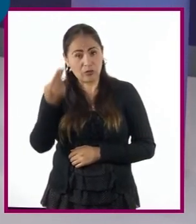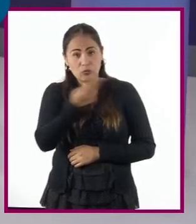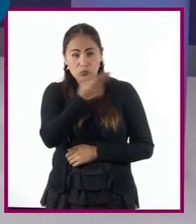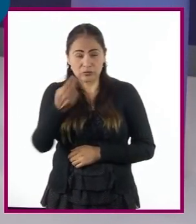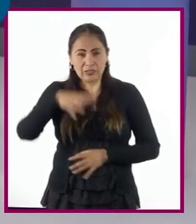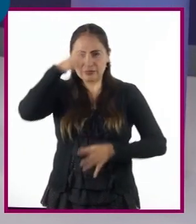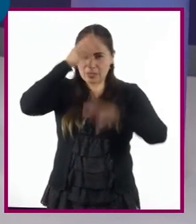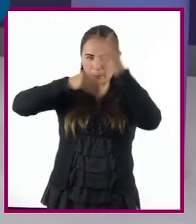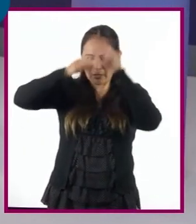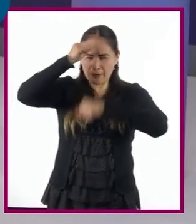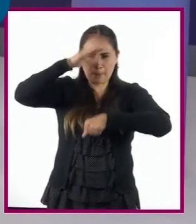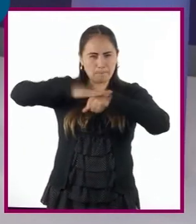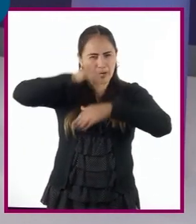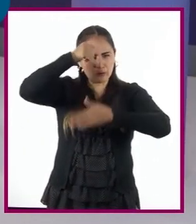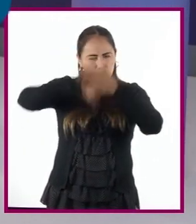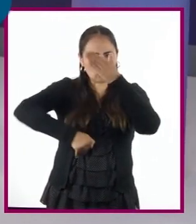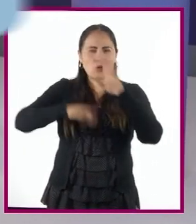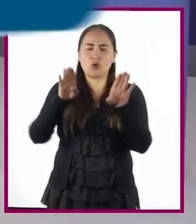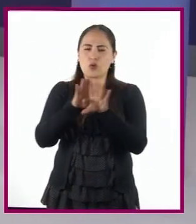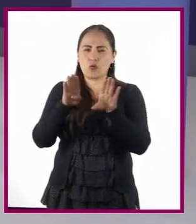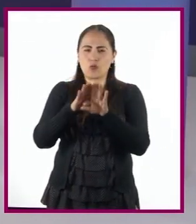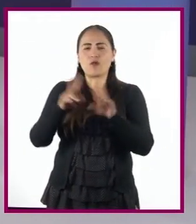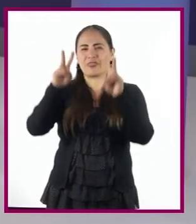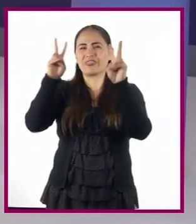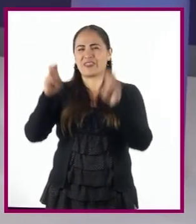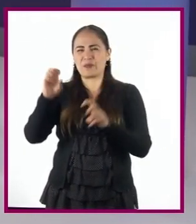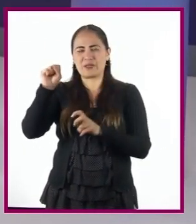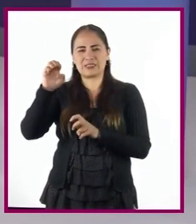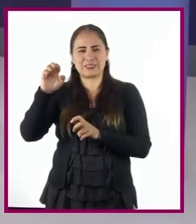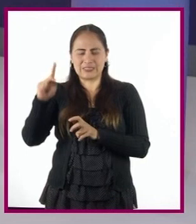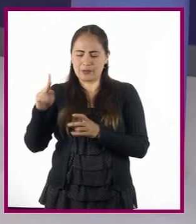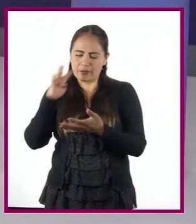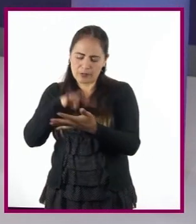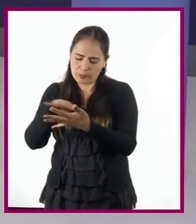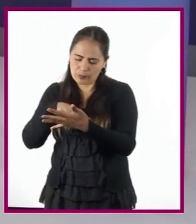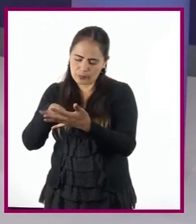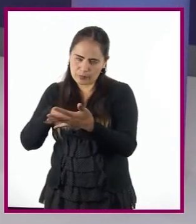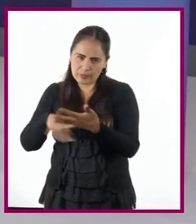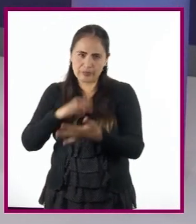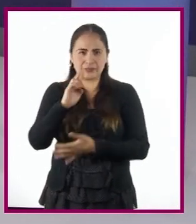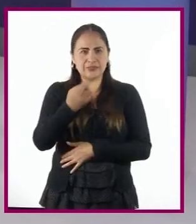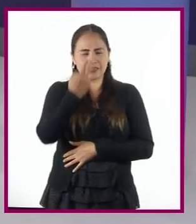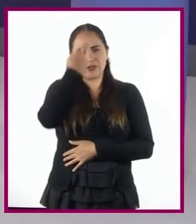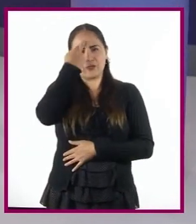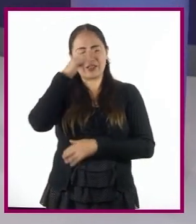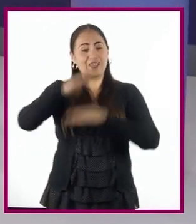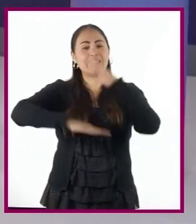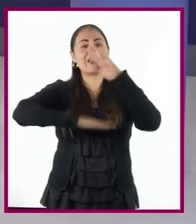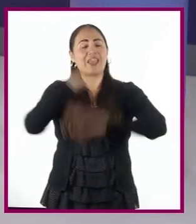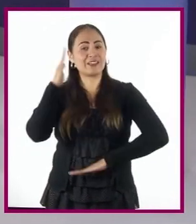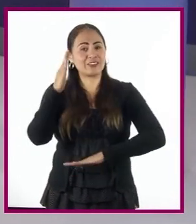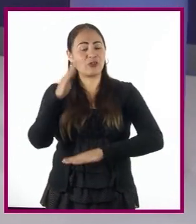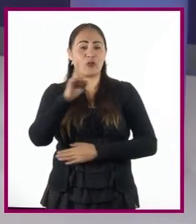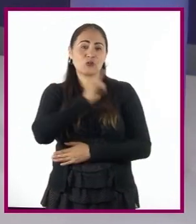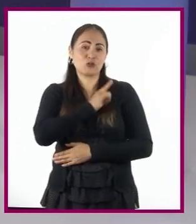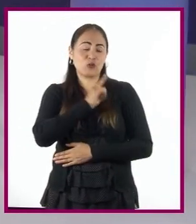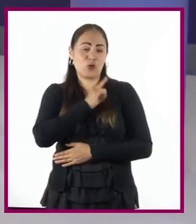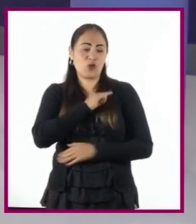sus aprendizajes consultando el tema en su libro de texto. Recuerden, el éxito no